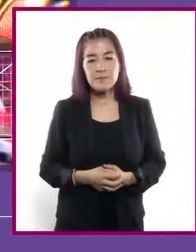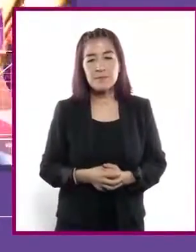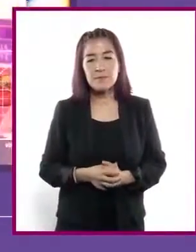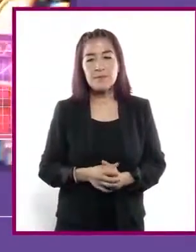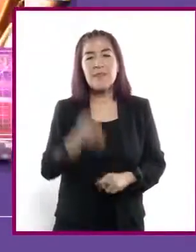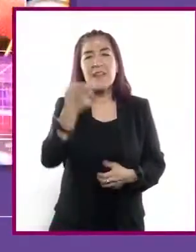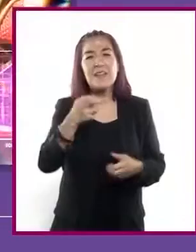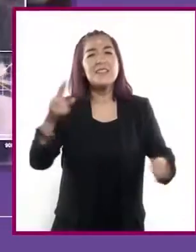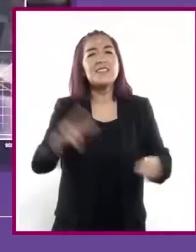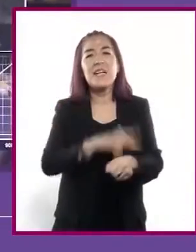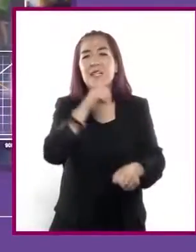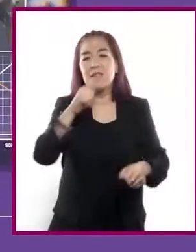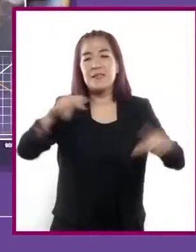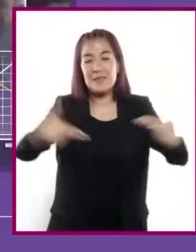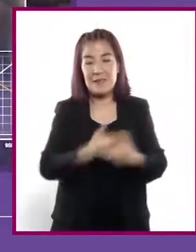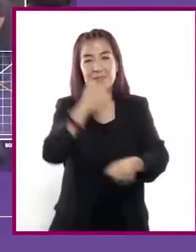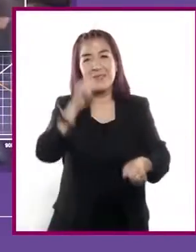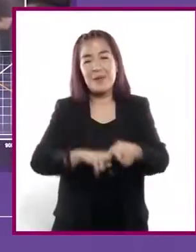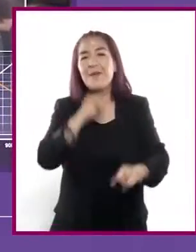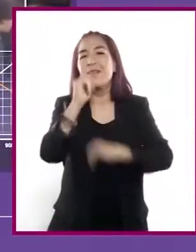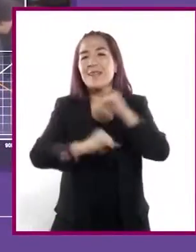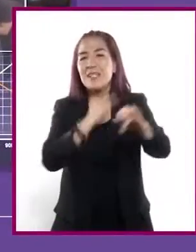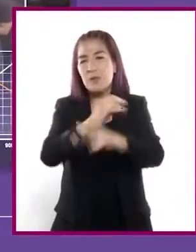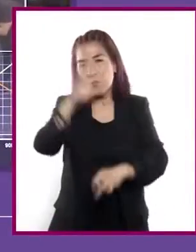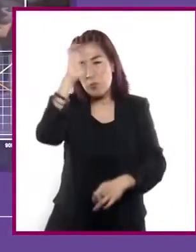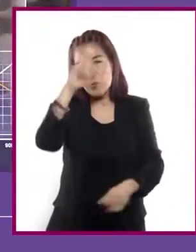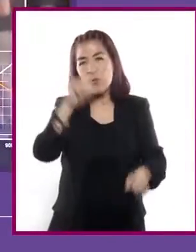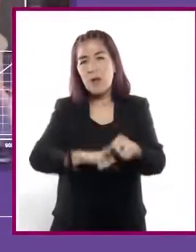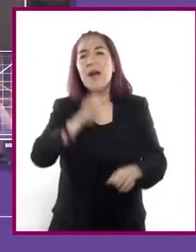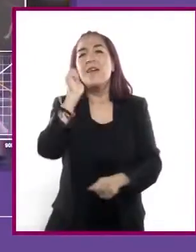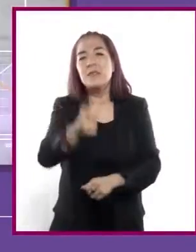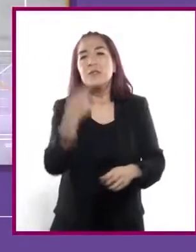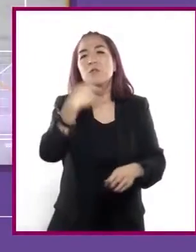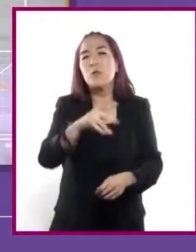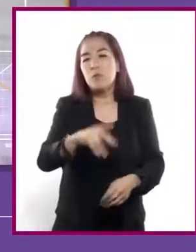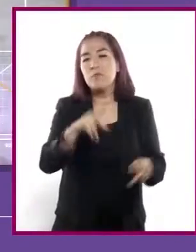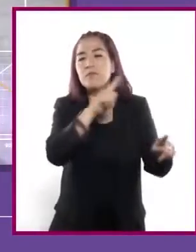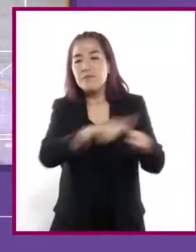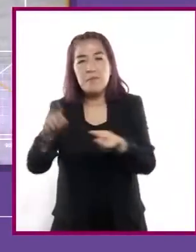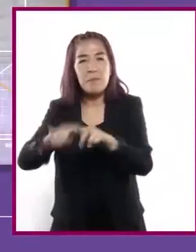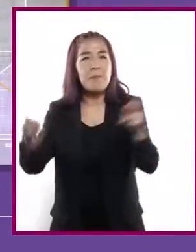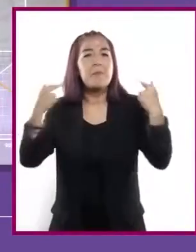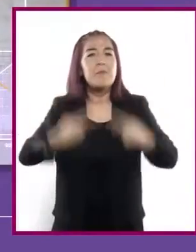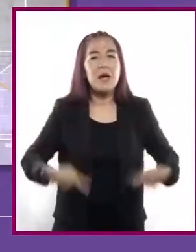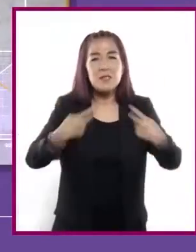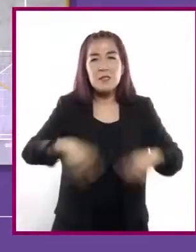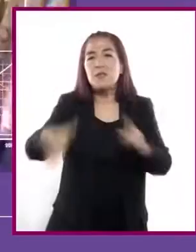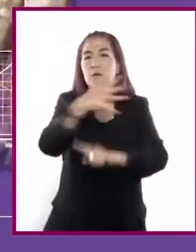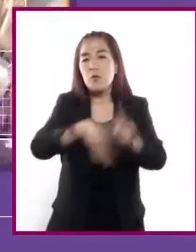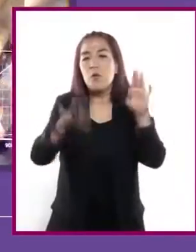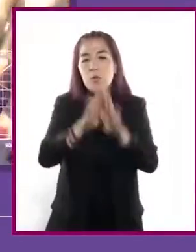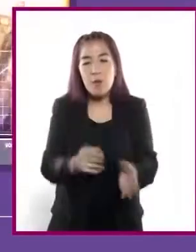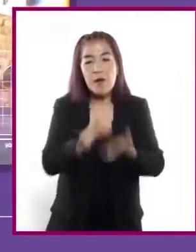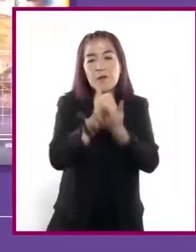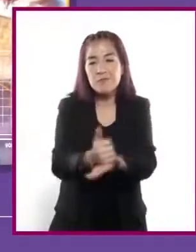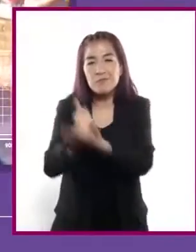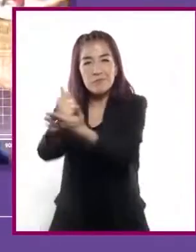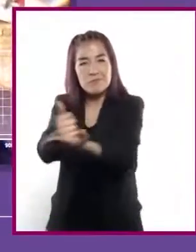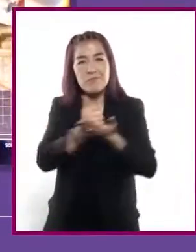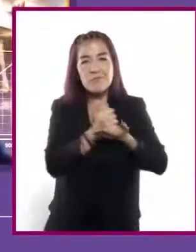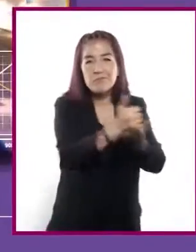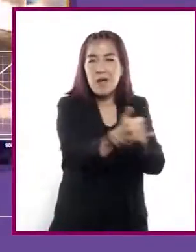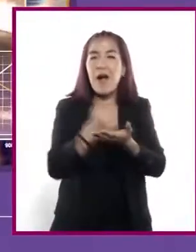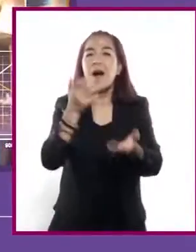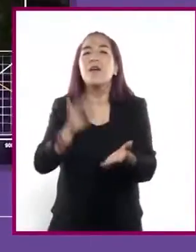Una nación intercultural debe reconocer la multiculturalidad de su población y favorecer la interacción respetuosa en un